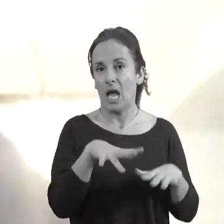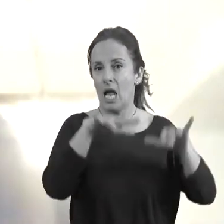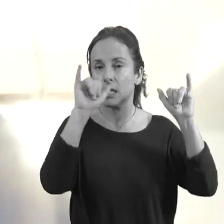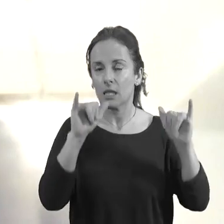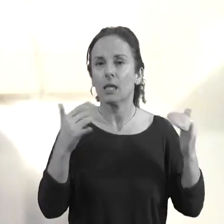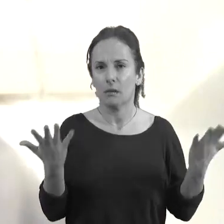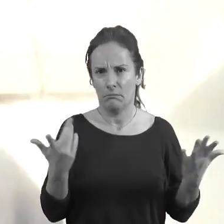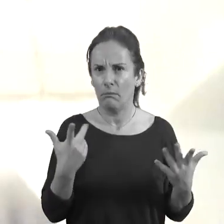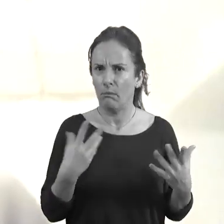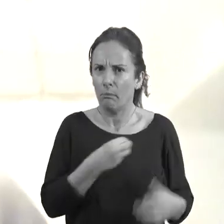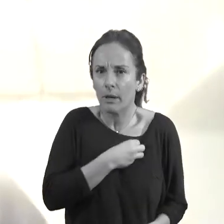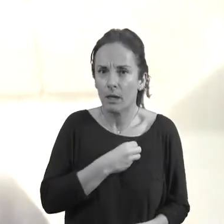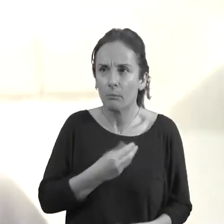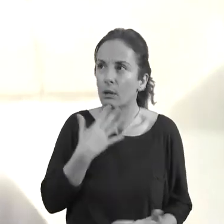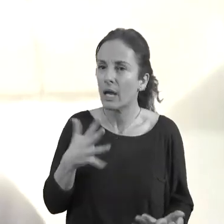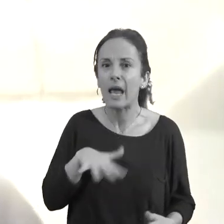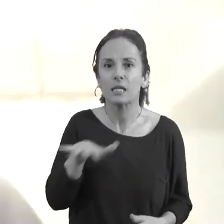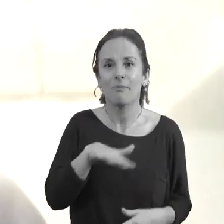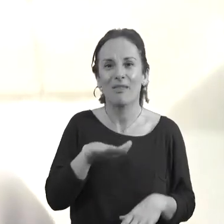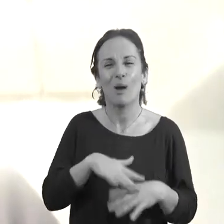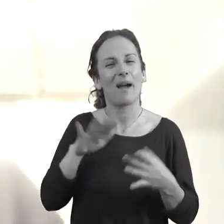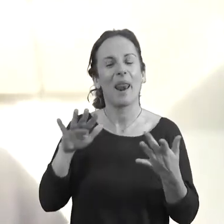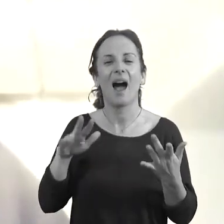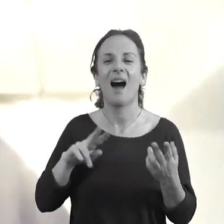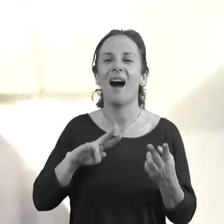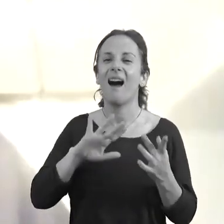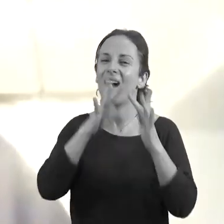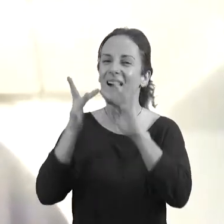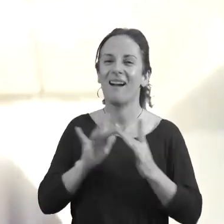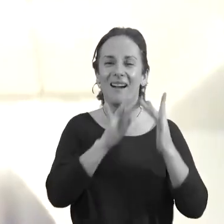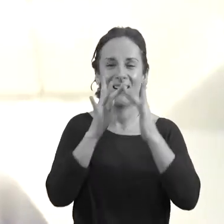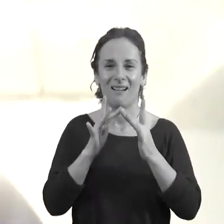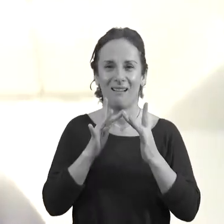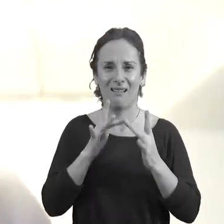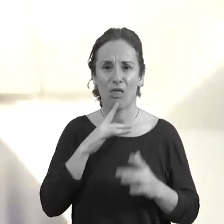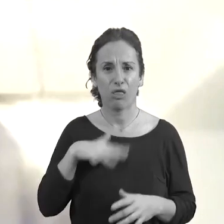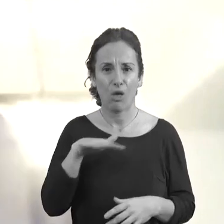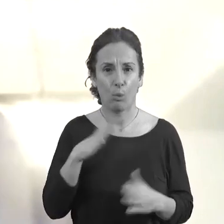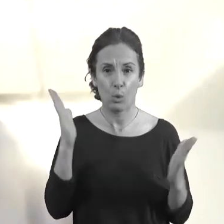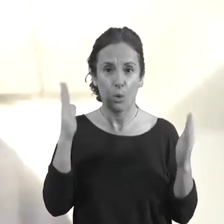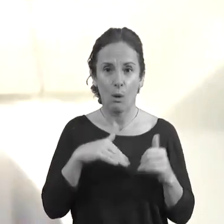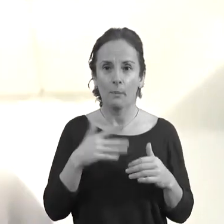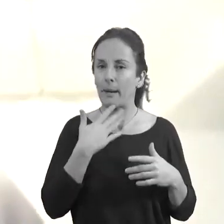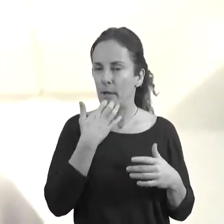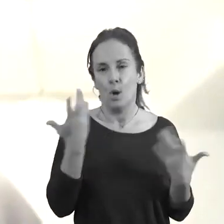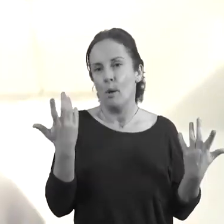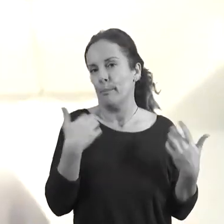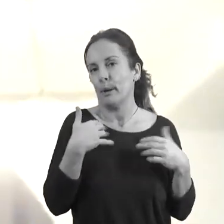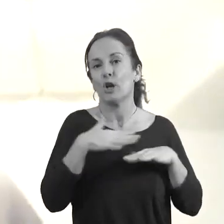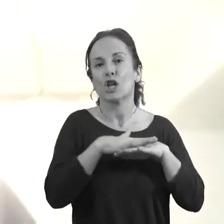¿dónde tenemos espacios para poder sociabilizar, ¿no? Si no queremos entrar en una aplicación, en una red